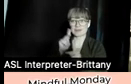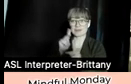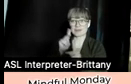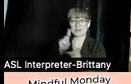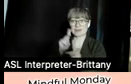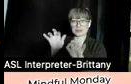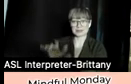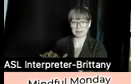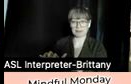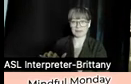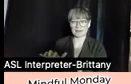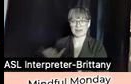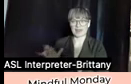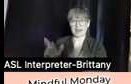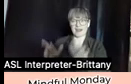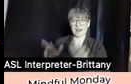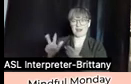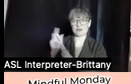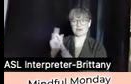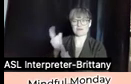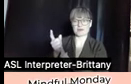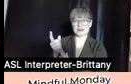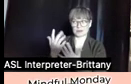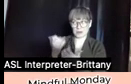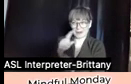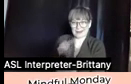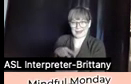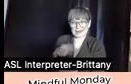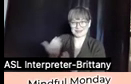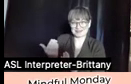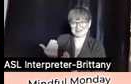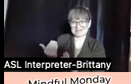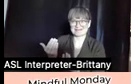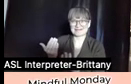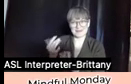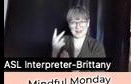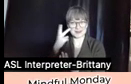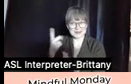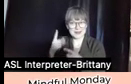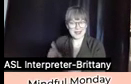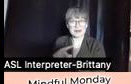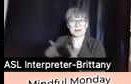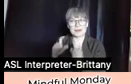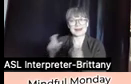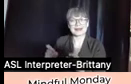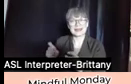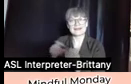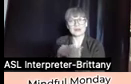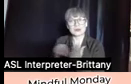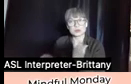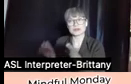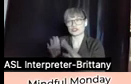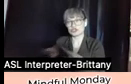esperamos que escribieran en el chat. Es un momento extraño, queremos ver lo que van a poner en el chat,